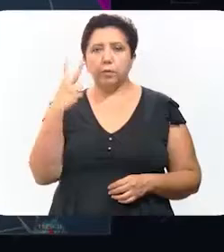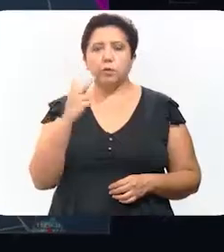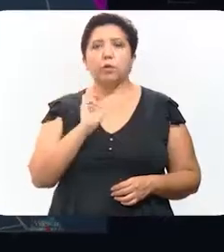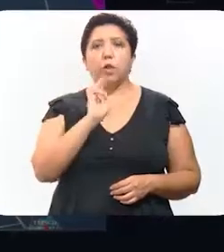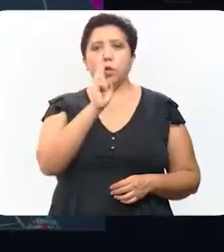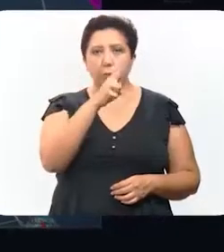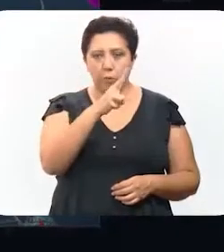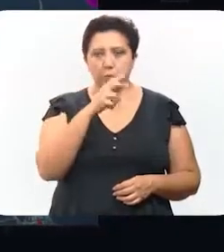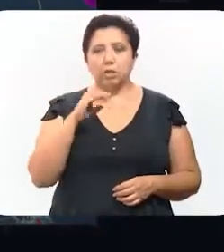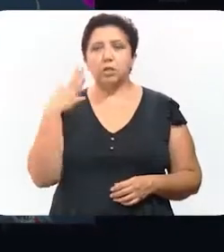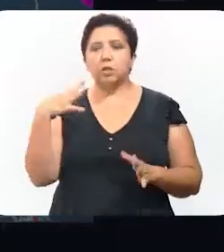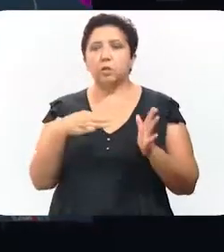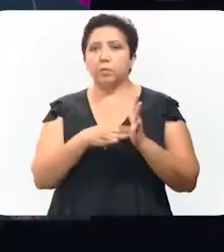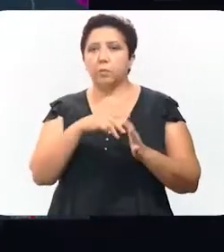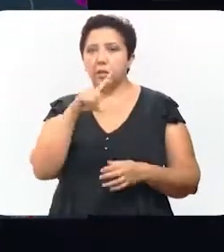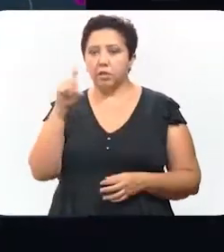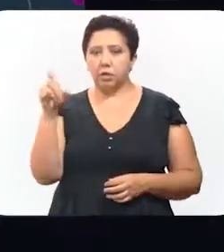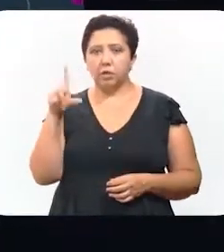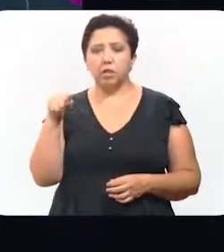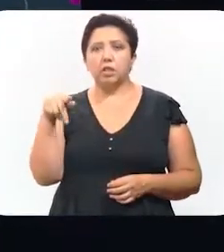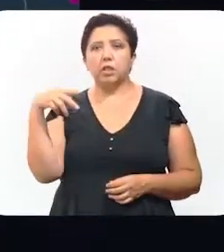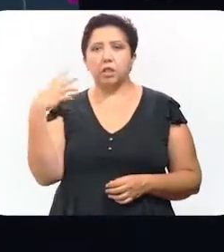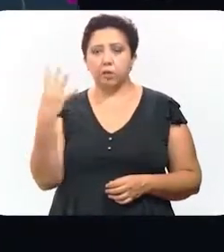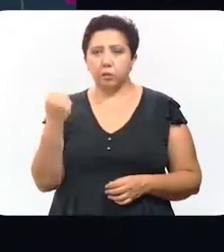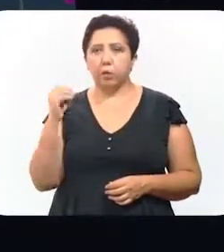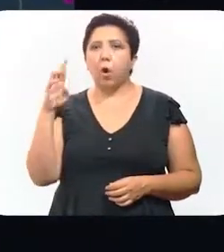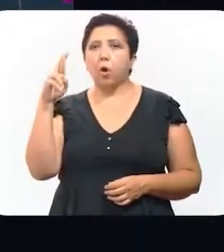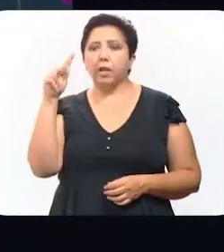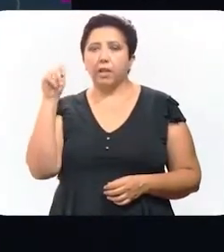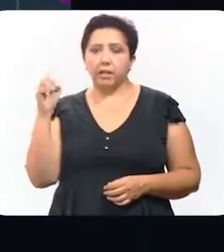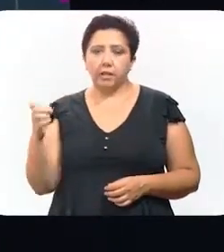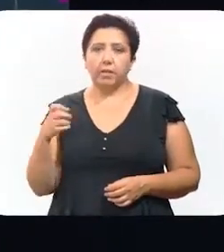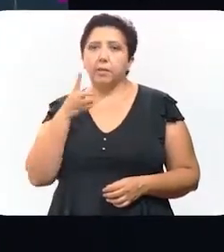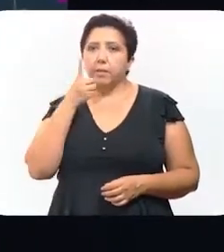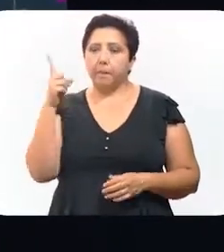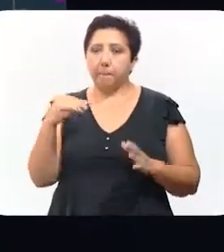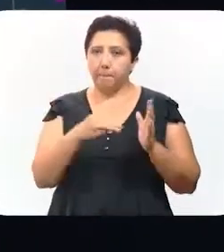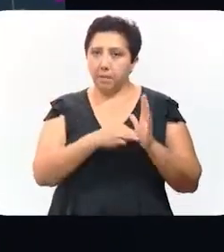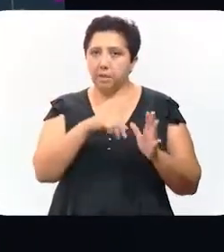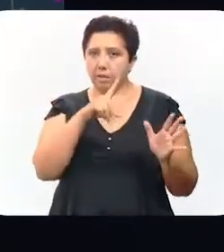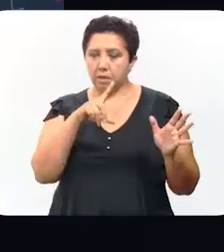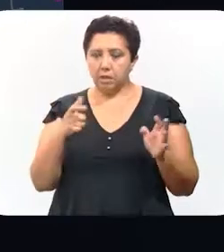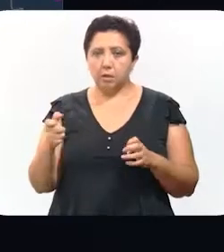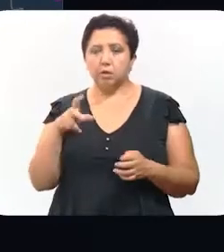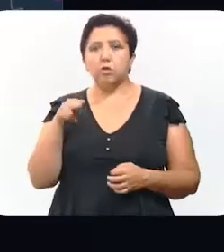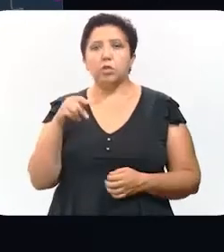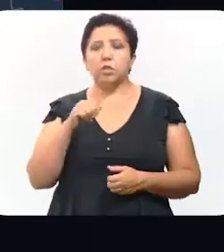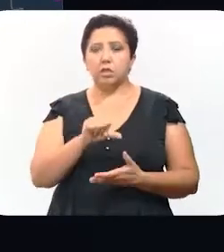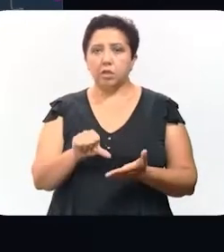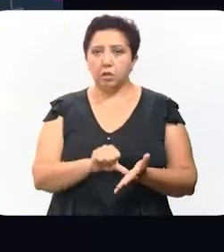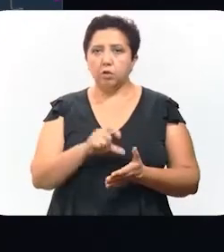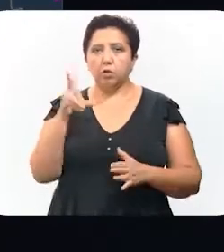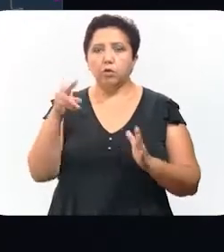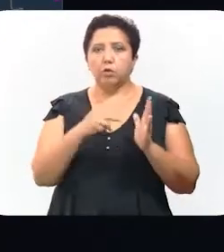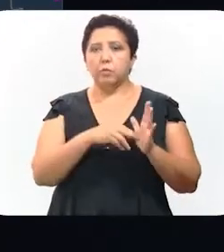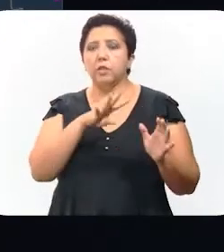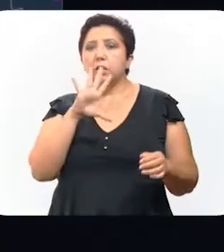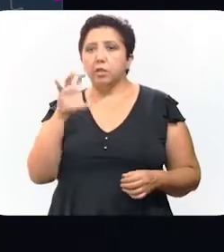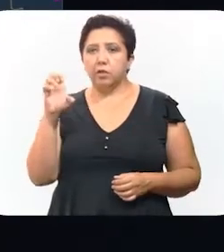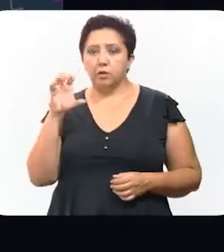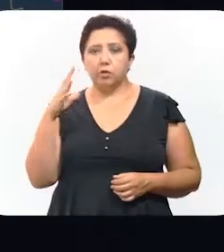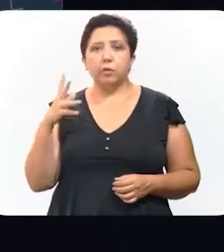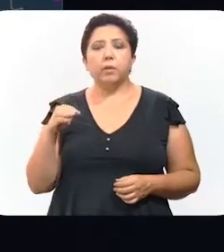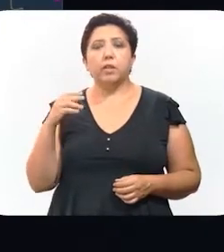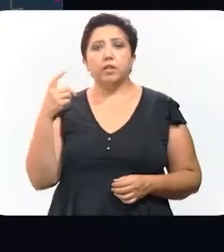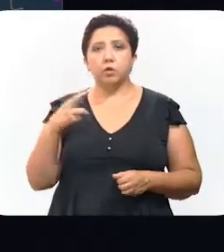5.492 en la zona norte, 5.179 en la zona oriente, 1.780 en la zona centro, 2.596 en la